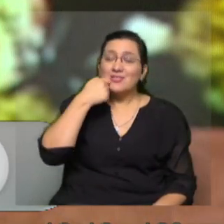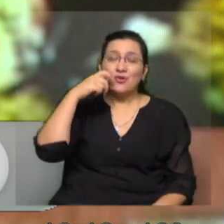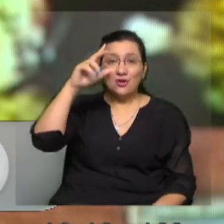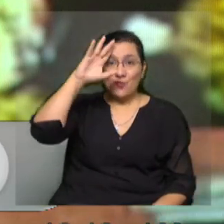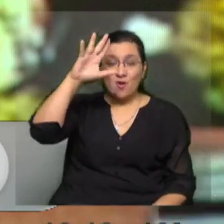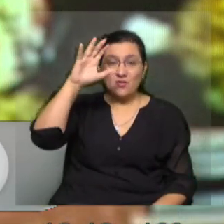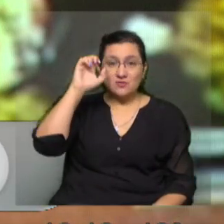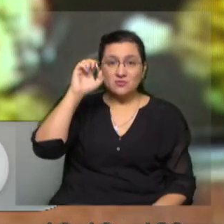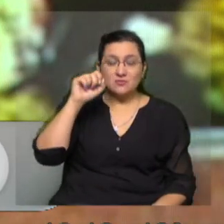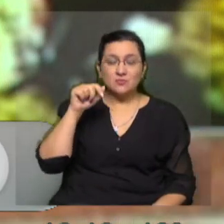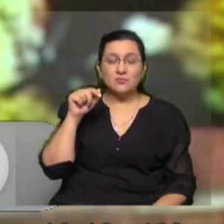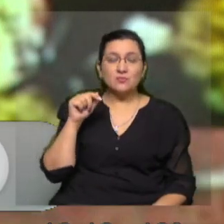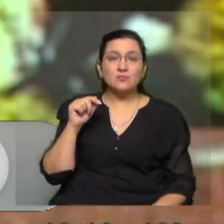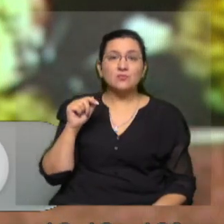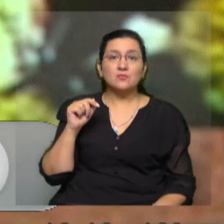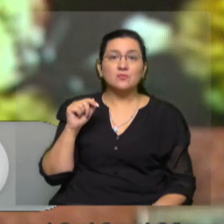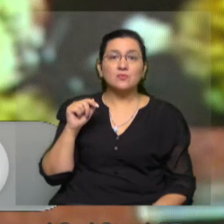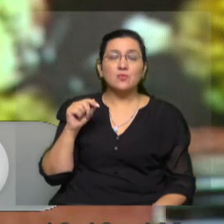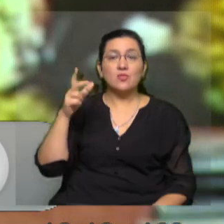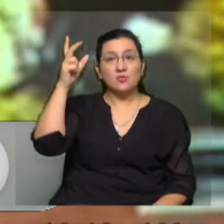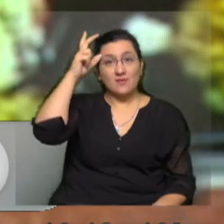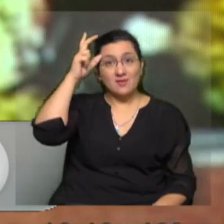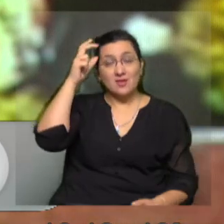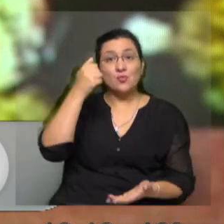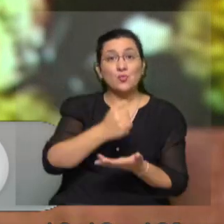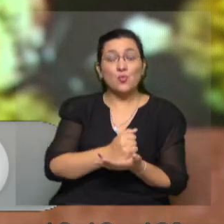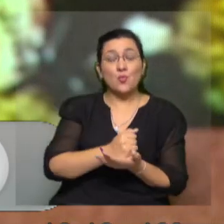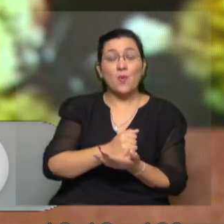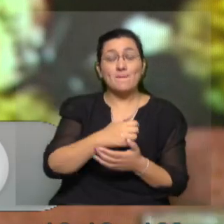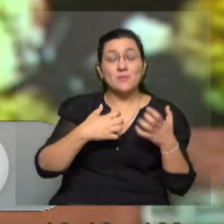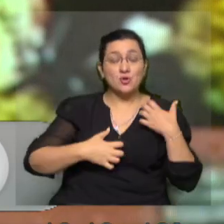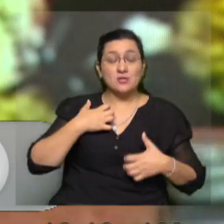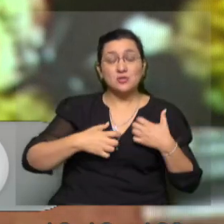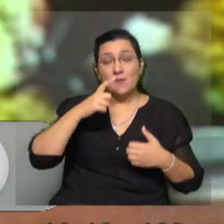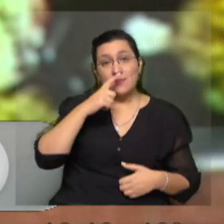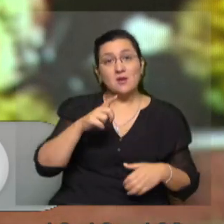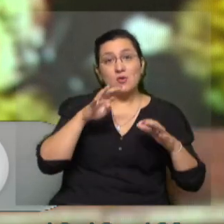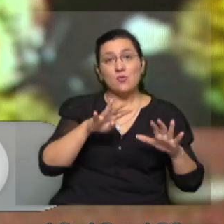cuando él estuvo en Progreso, año 89.